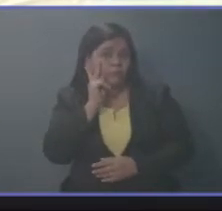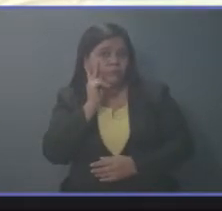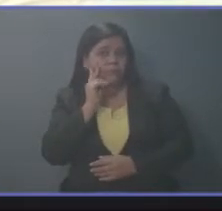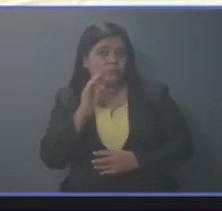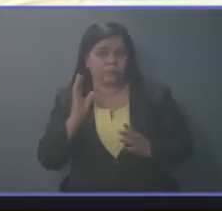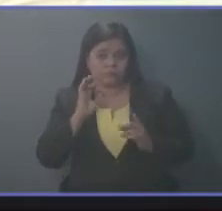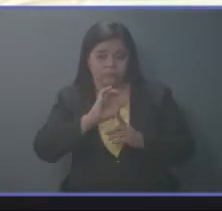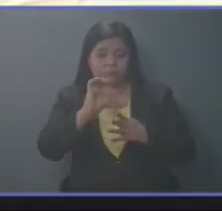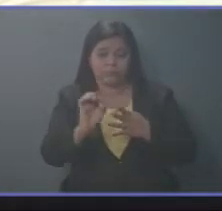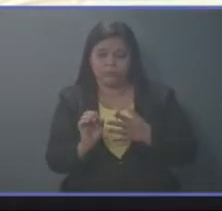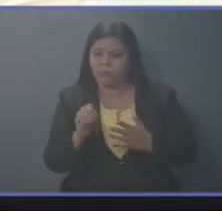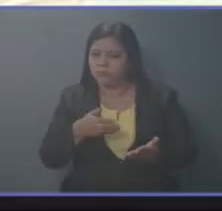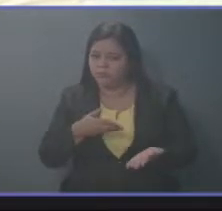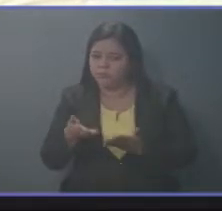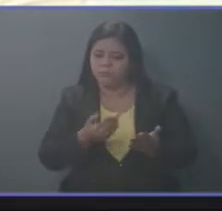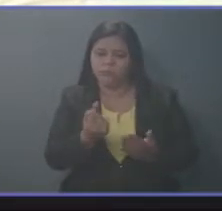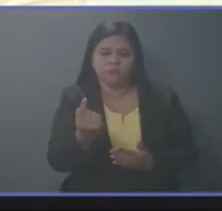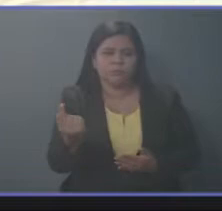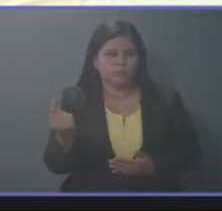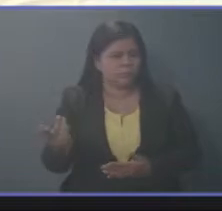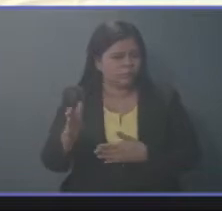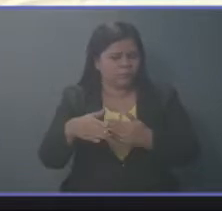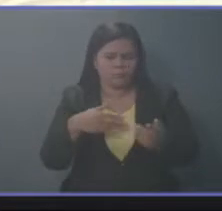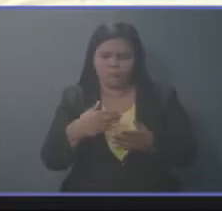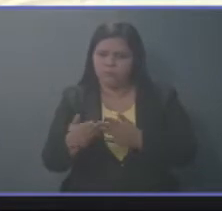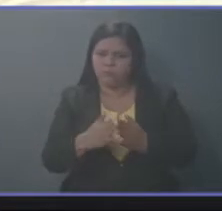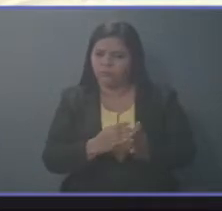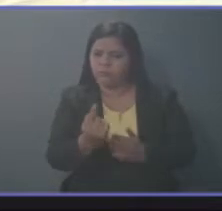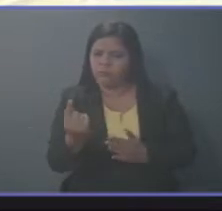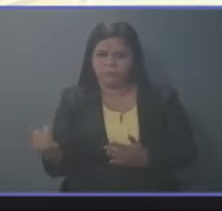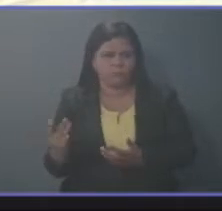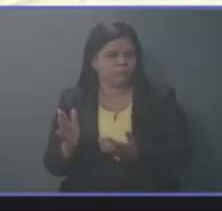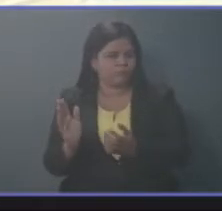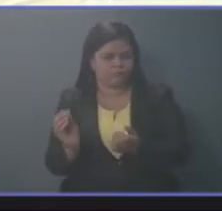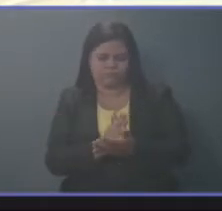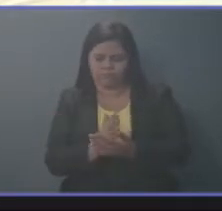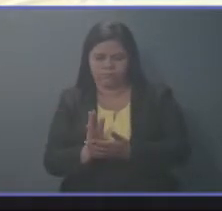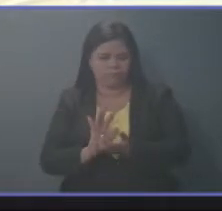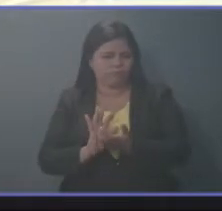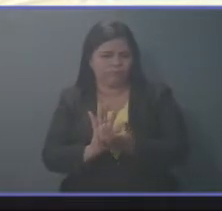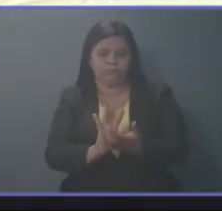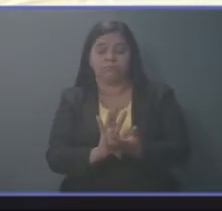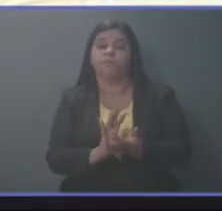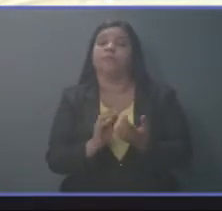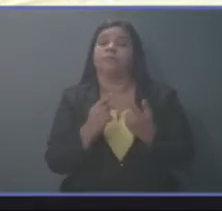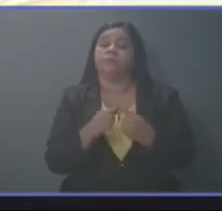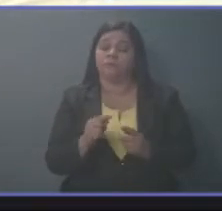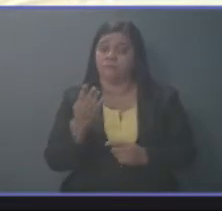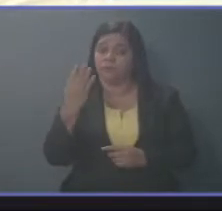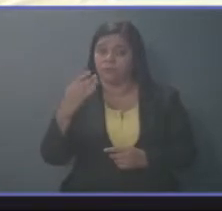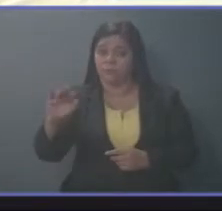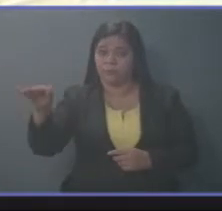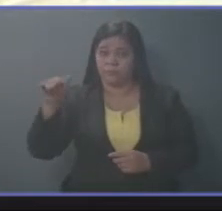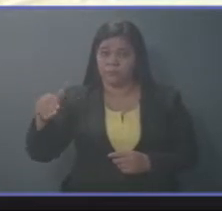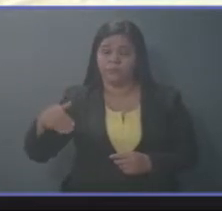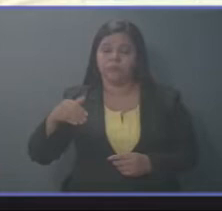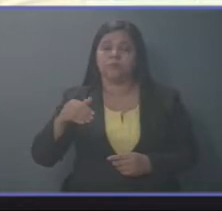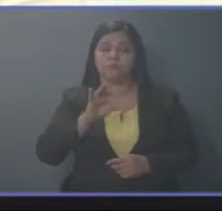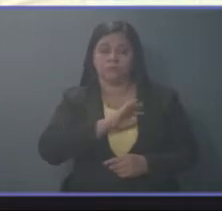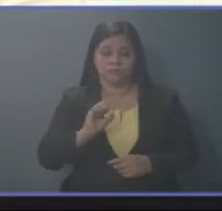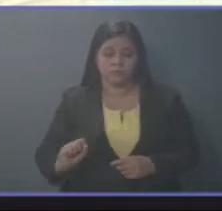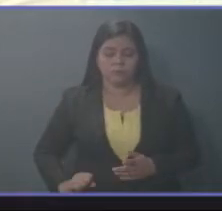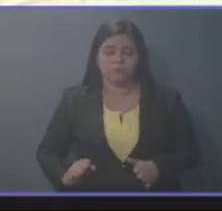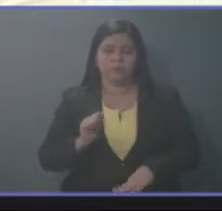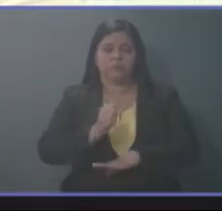todas las personas sin distinción, restricción o preferencia de algún tipo. El 14 de marzo del presente año, El Salvador decretó el estado de